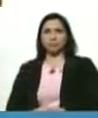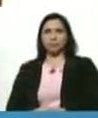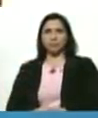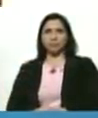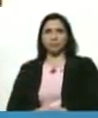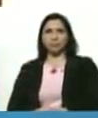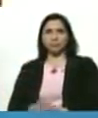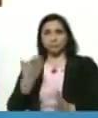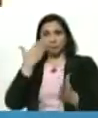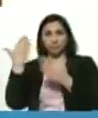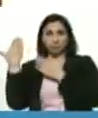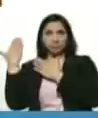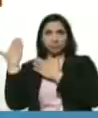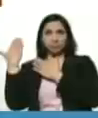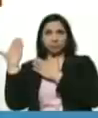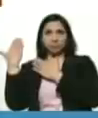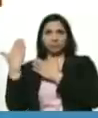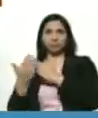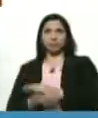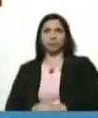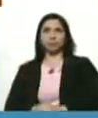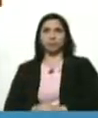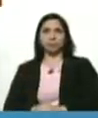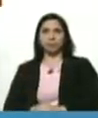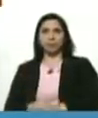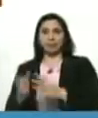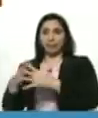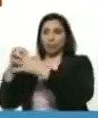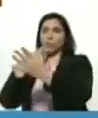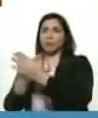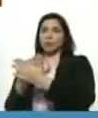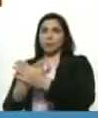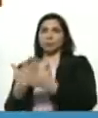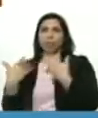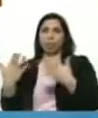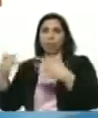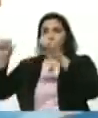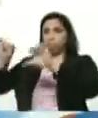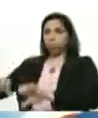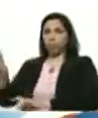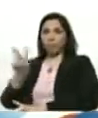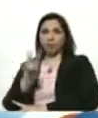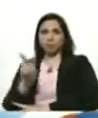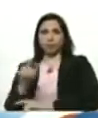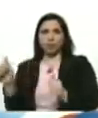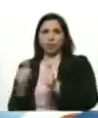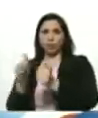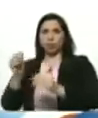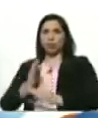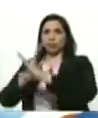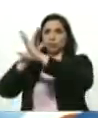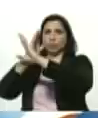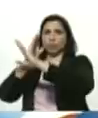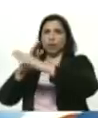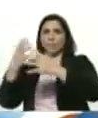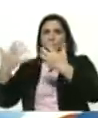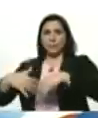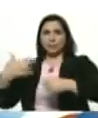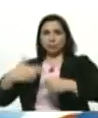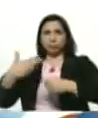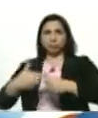aquí está eeuu propone acelerar colapso de venezuela con sanciones a pérez